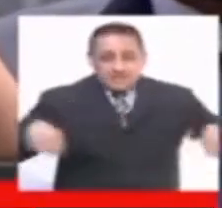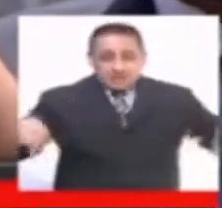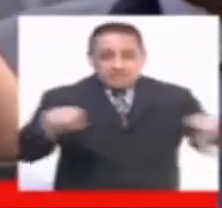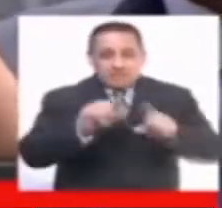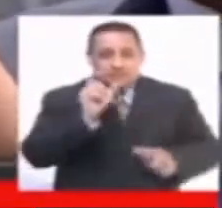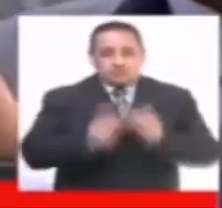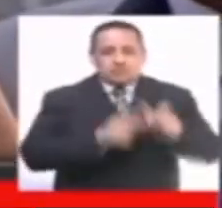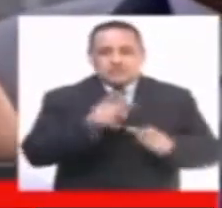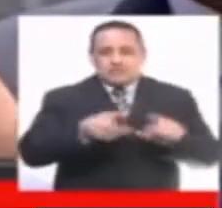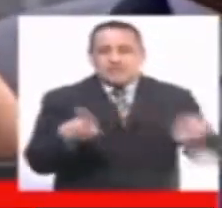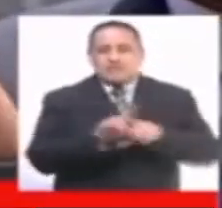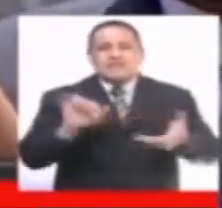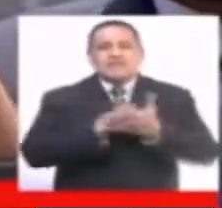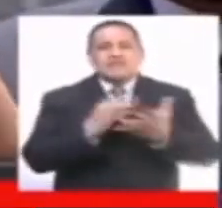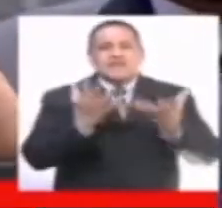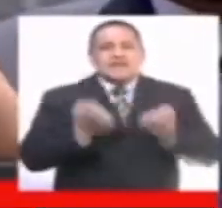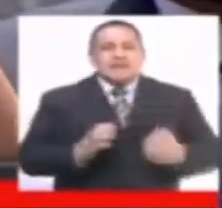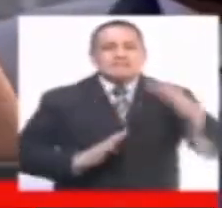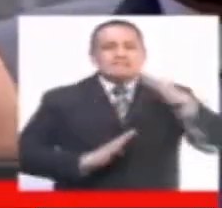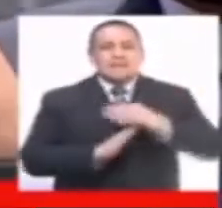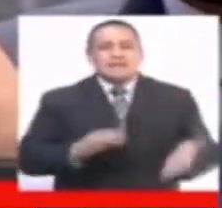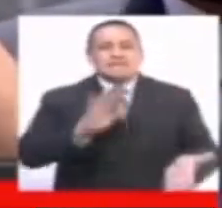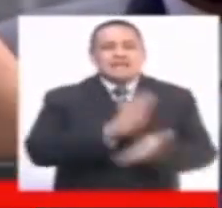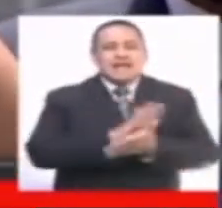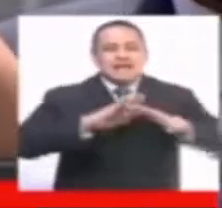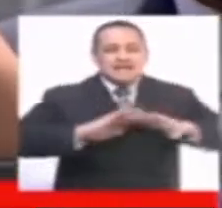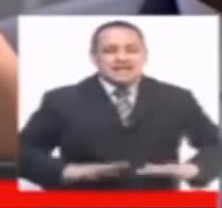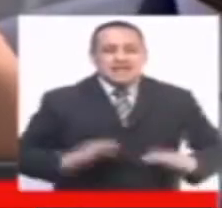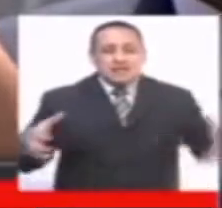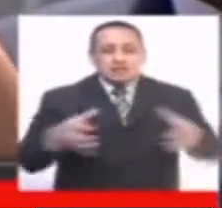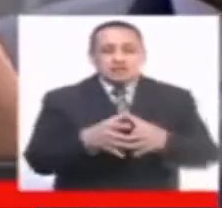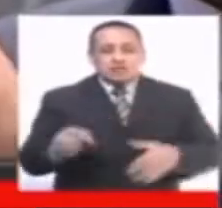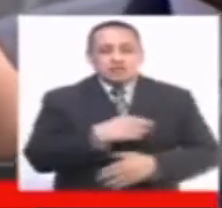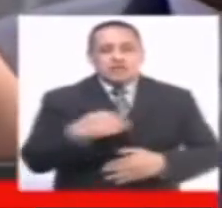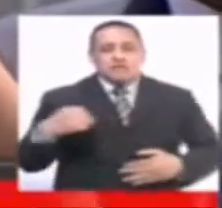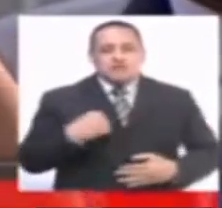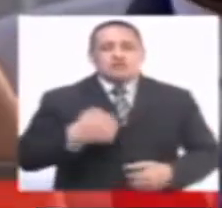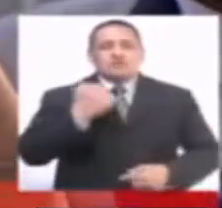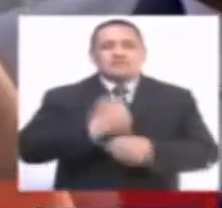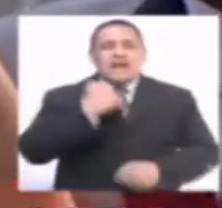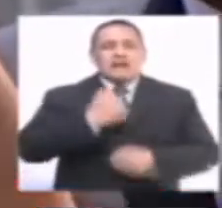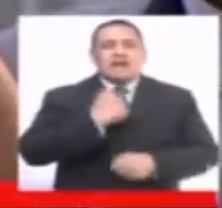quiere paz, tranquilidad, y quiere que su ejecutivo trabaje